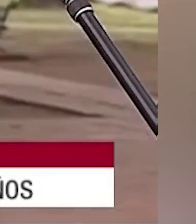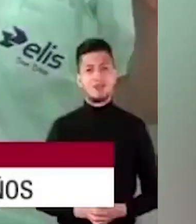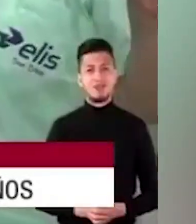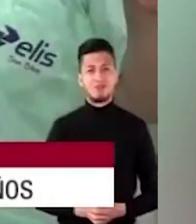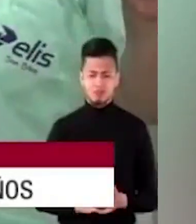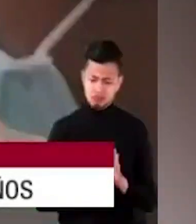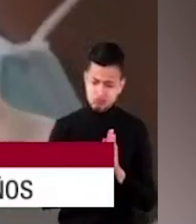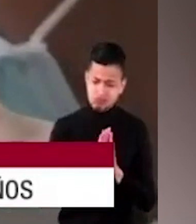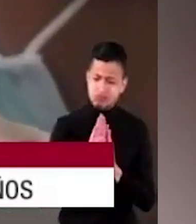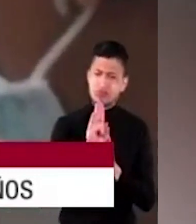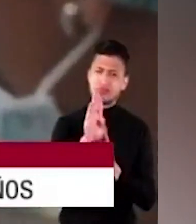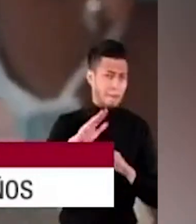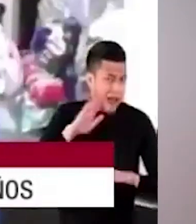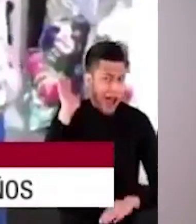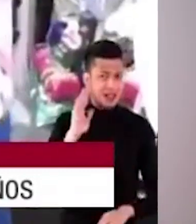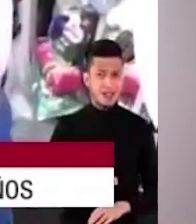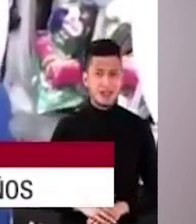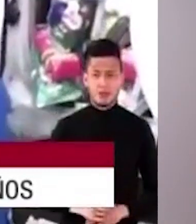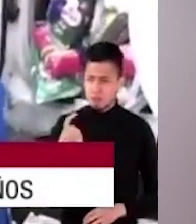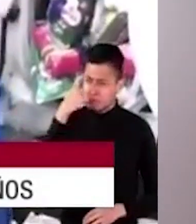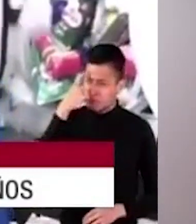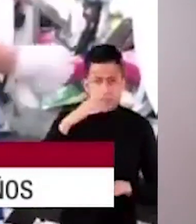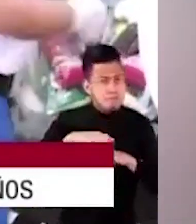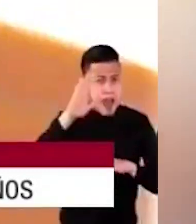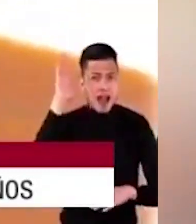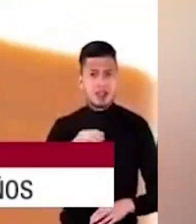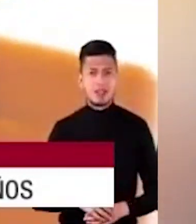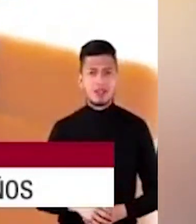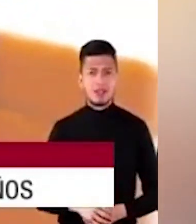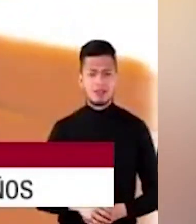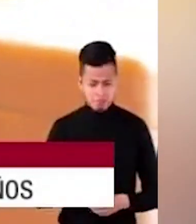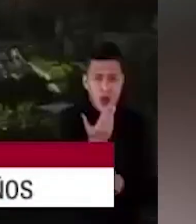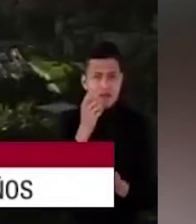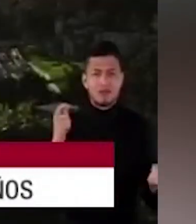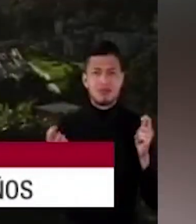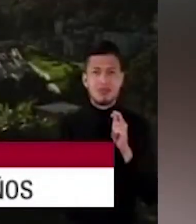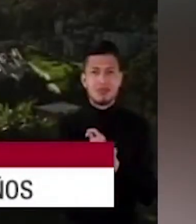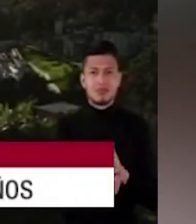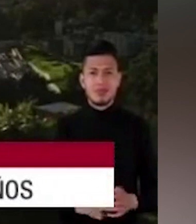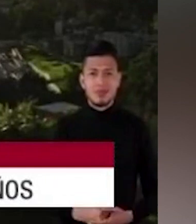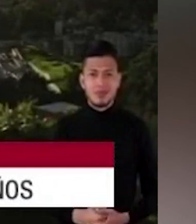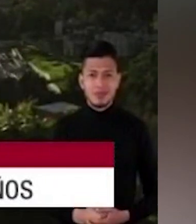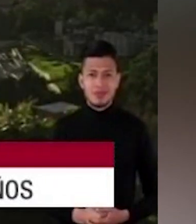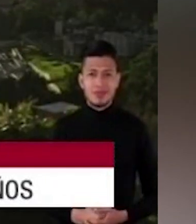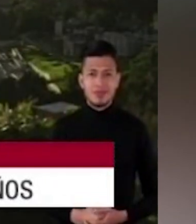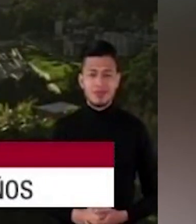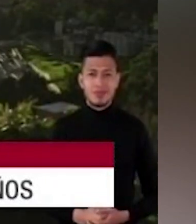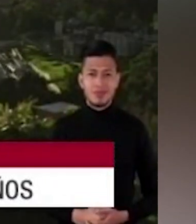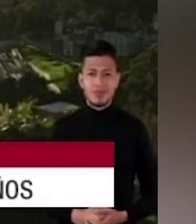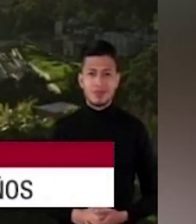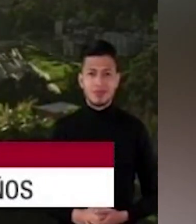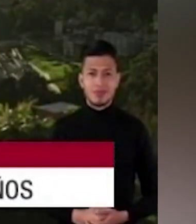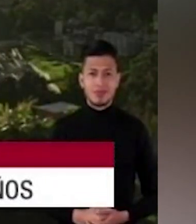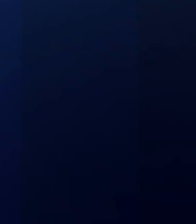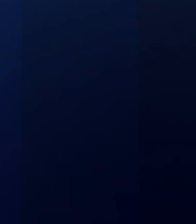salir de este difícil momento. Toda la agenda la puede consultar en la página del IDRD.